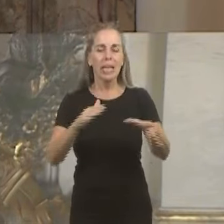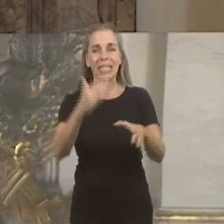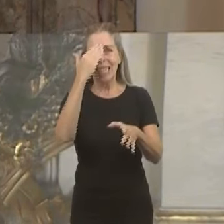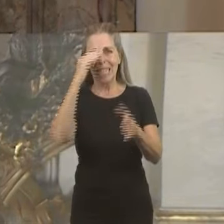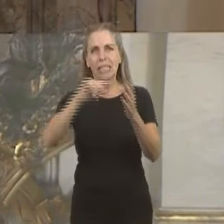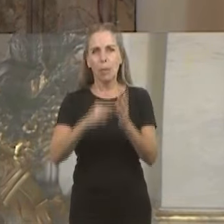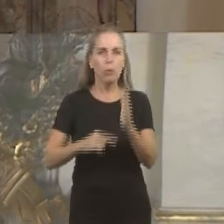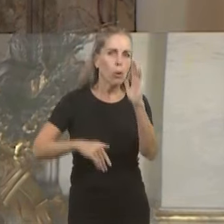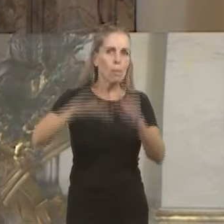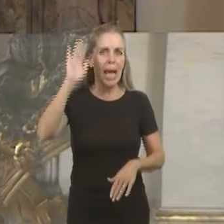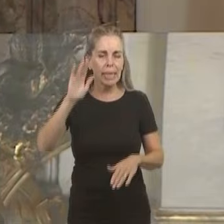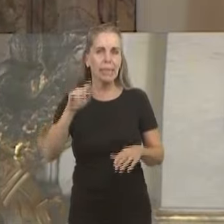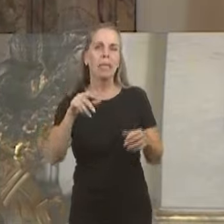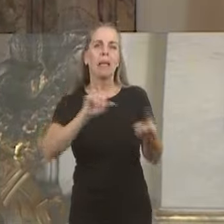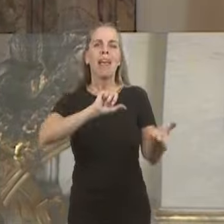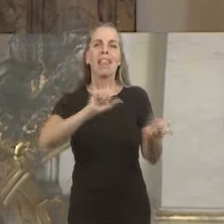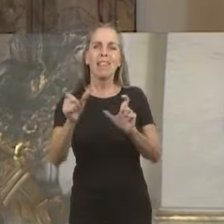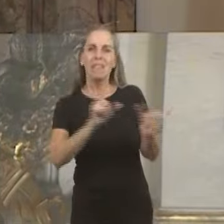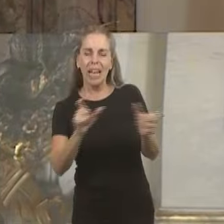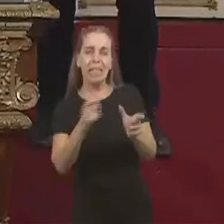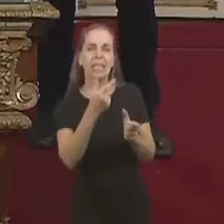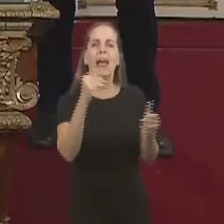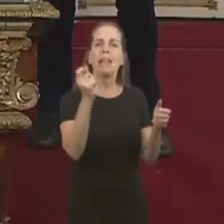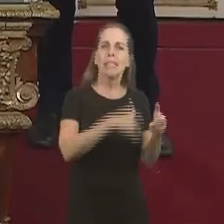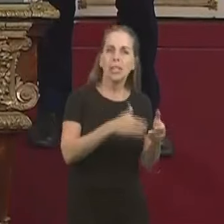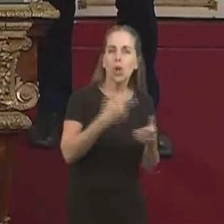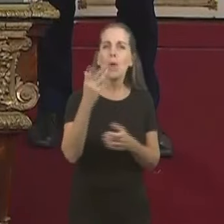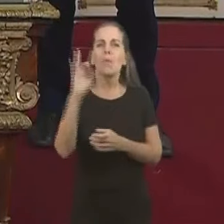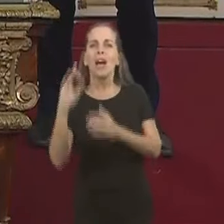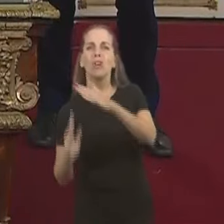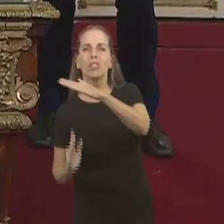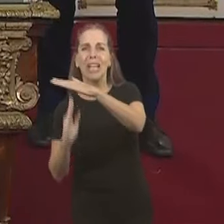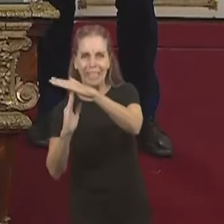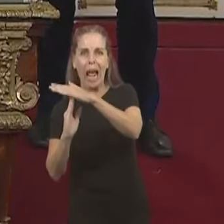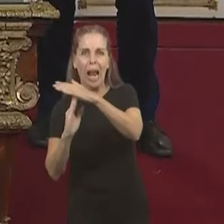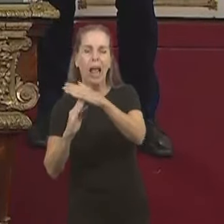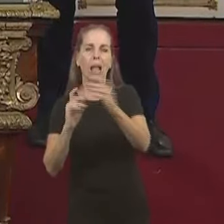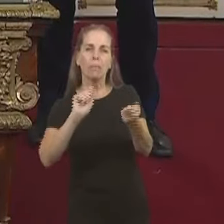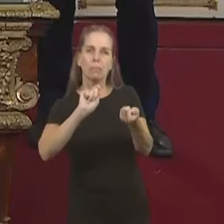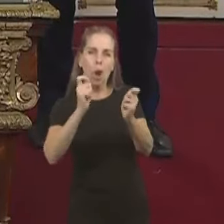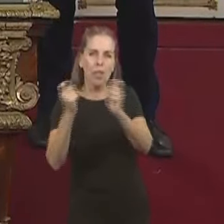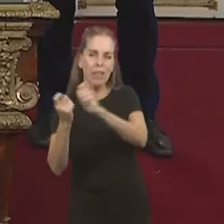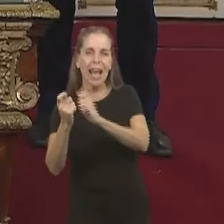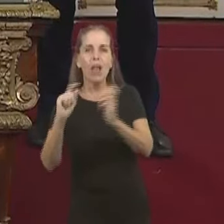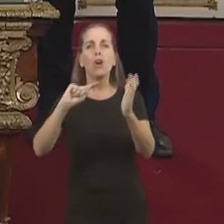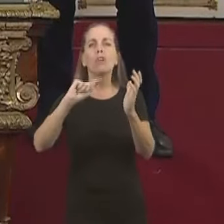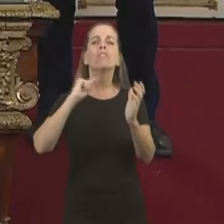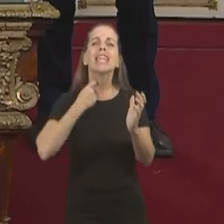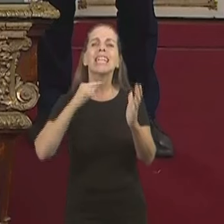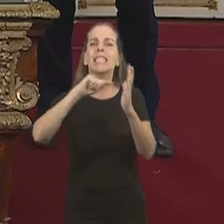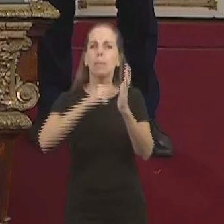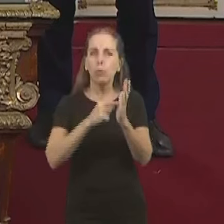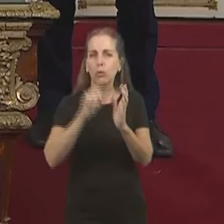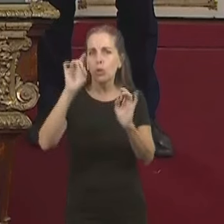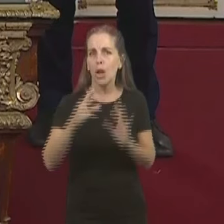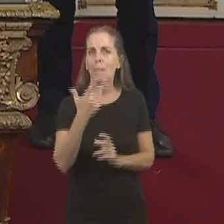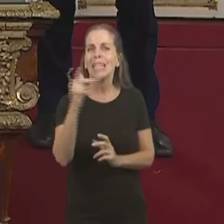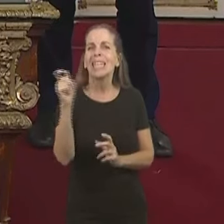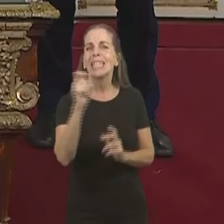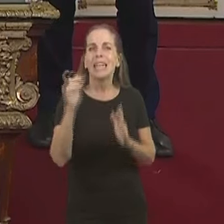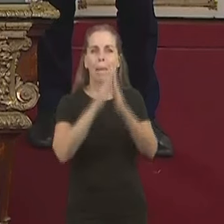entre déficit del tesoro y déficit del Banco Central y haber ajustado 13 puntos de ese 15 en tan solo 3 meses de gobierno